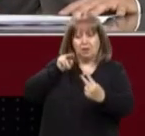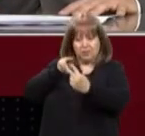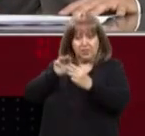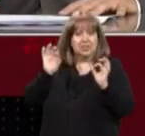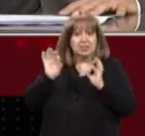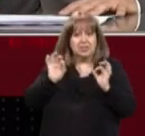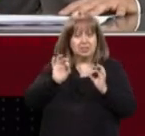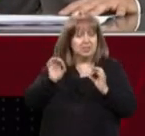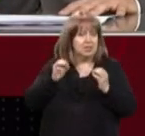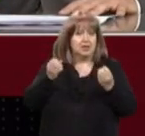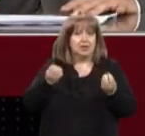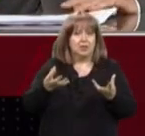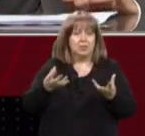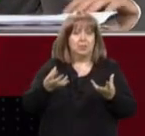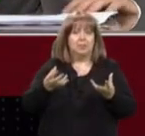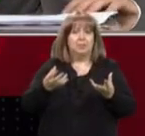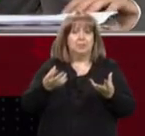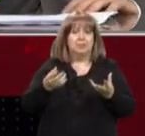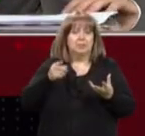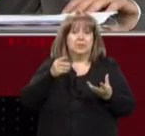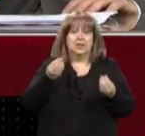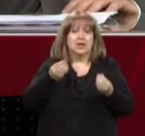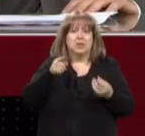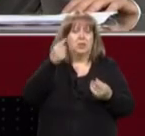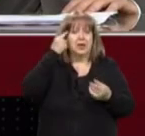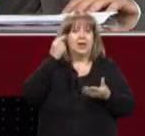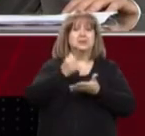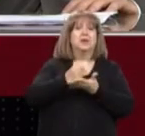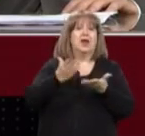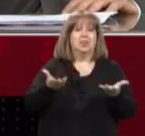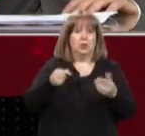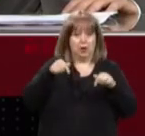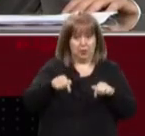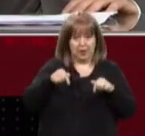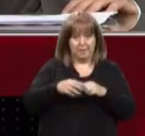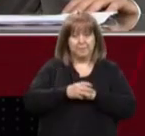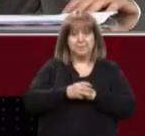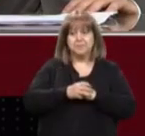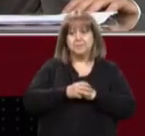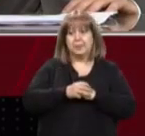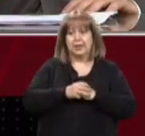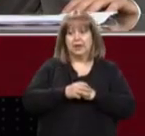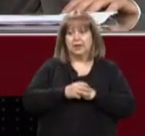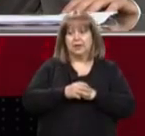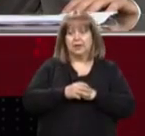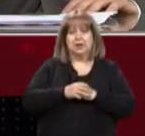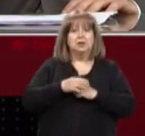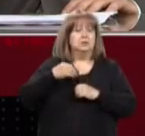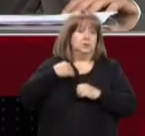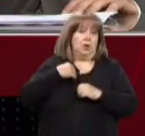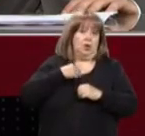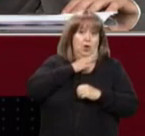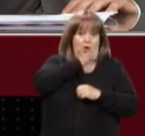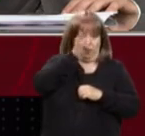etapa ahora a la espera de la sentencia? No, mira, nosotros no solamente hemos ido al